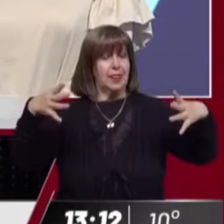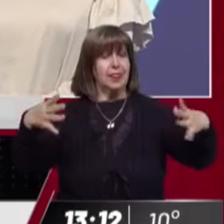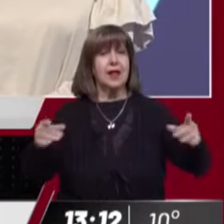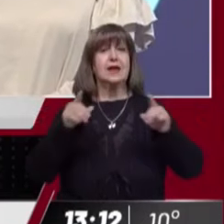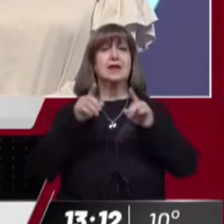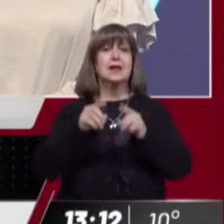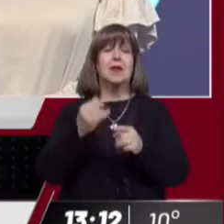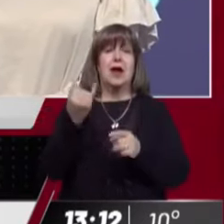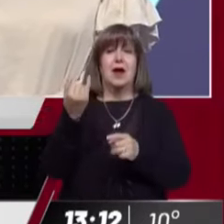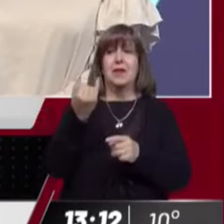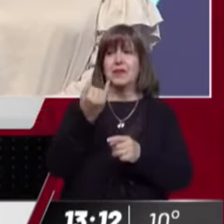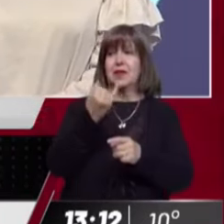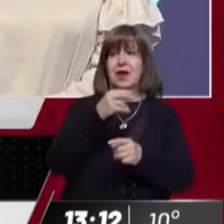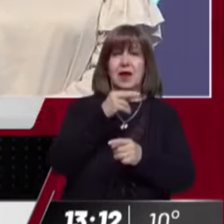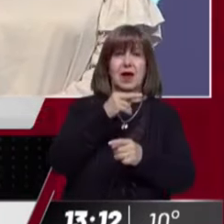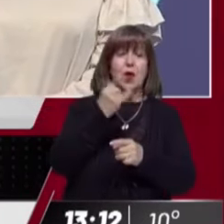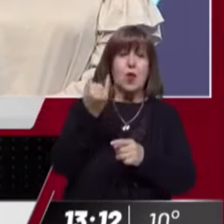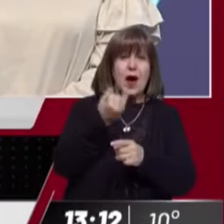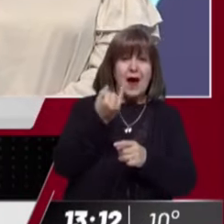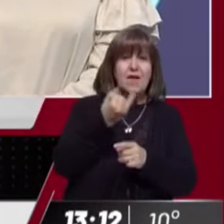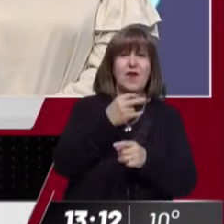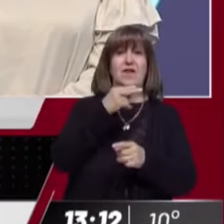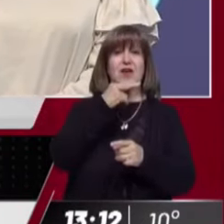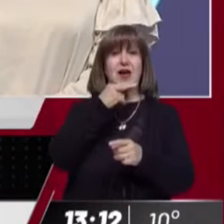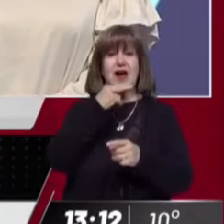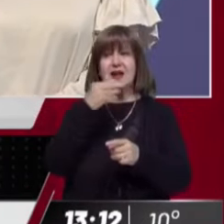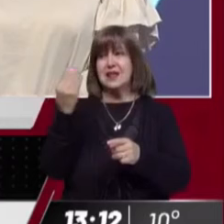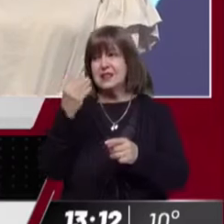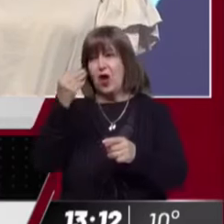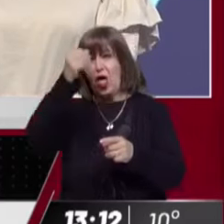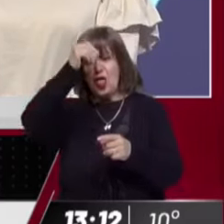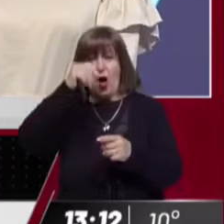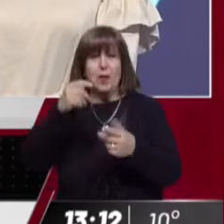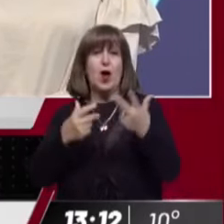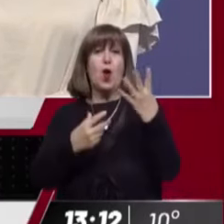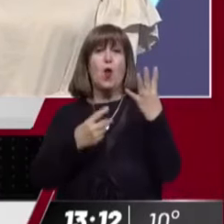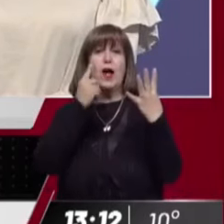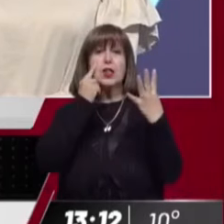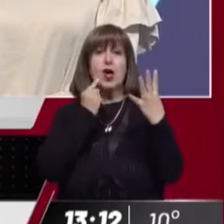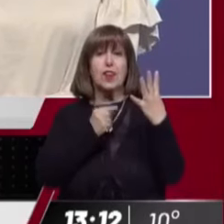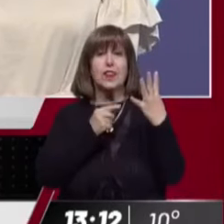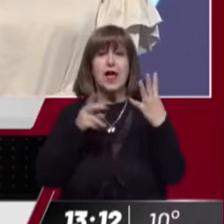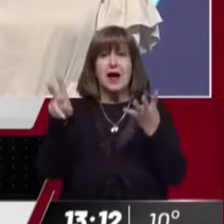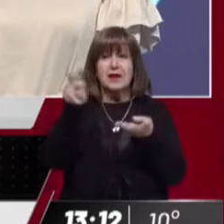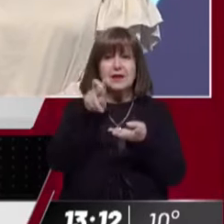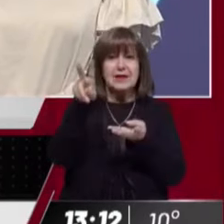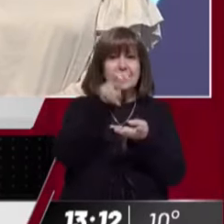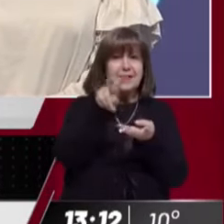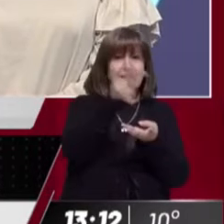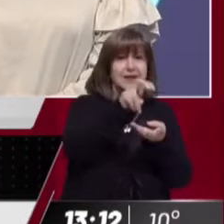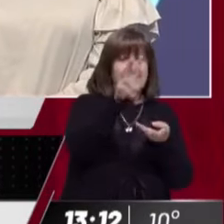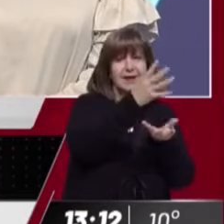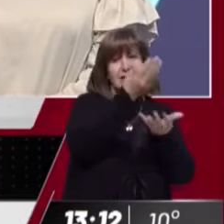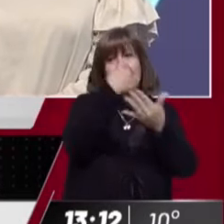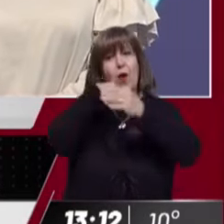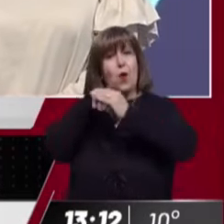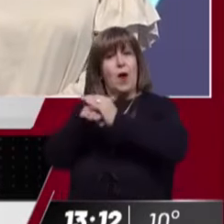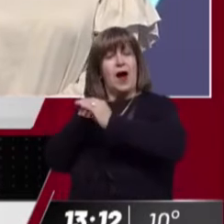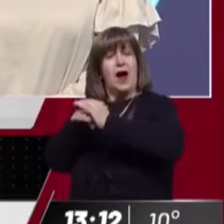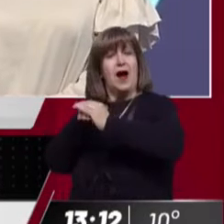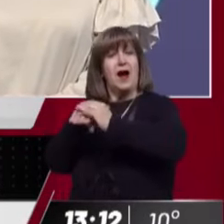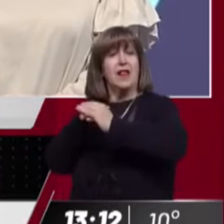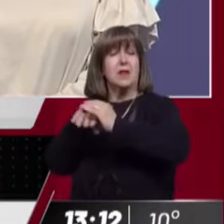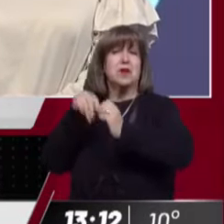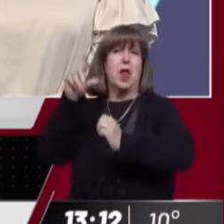semana largo, que seguramente el supermercado ha recaudado más de lo normal, de muchos días de fin de semana largo, que también había provocado que muchísima gente